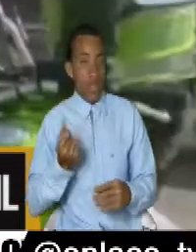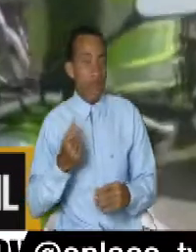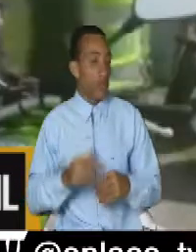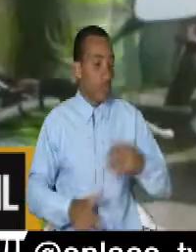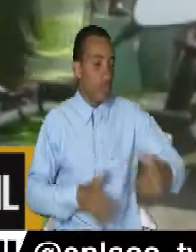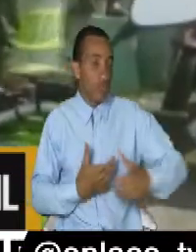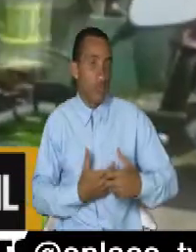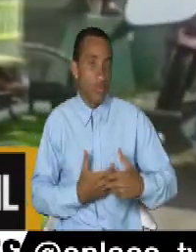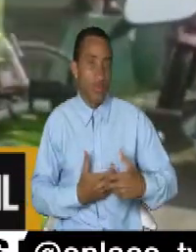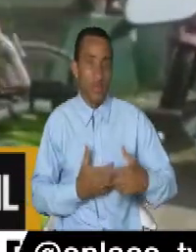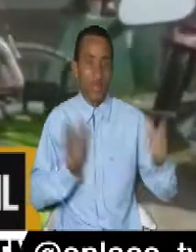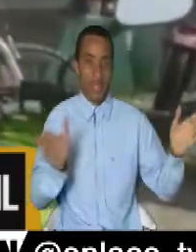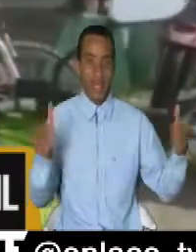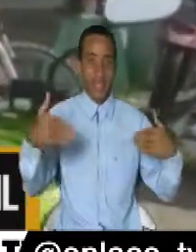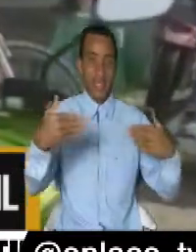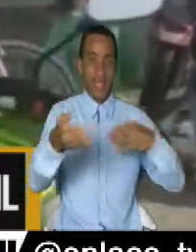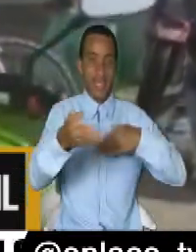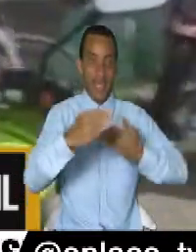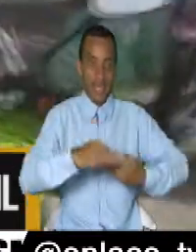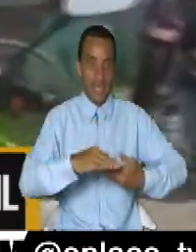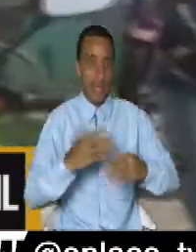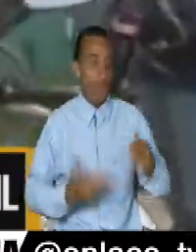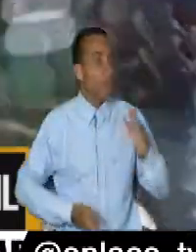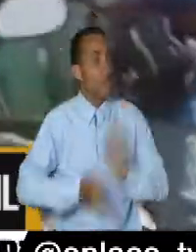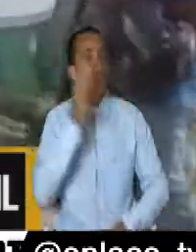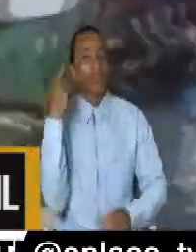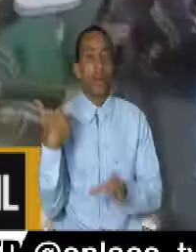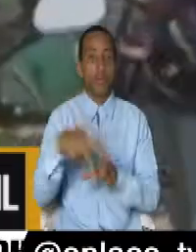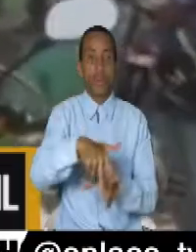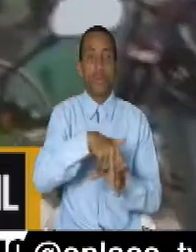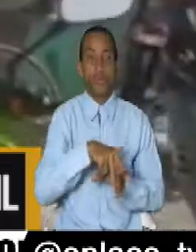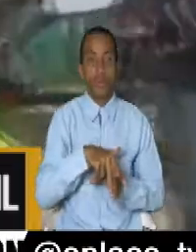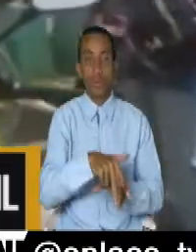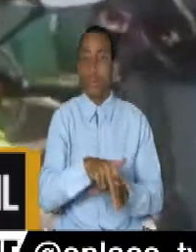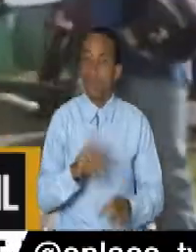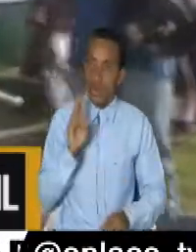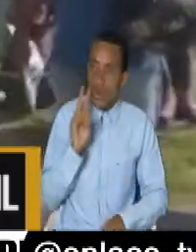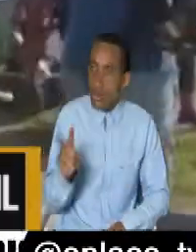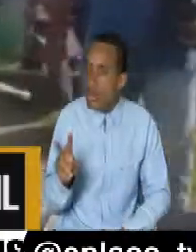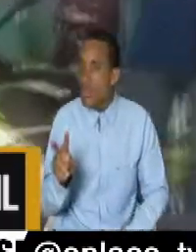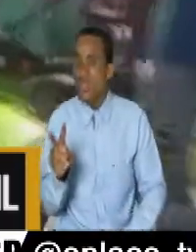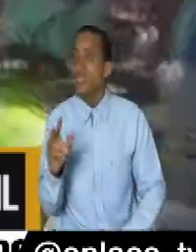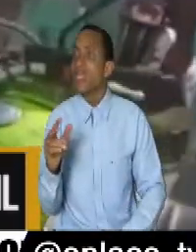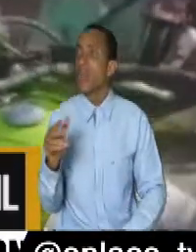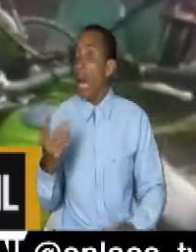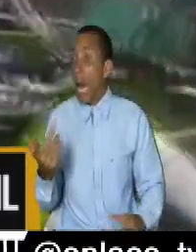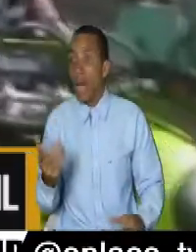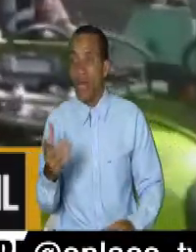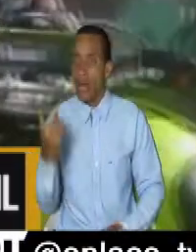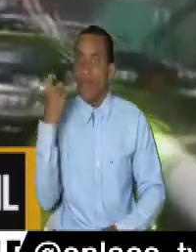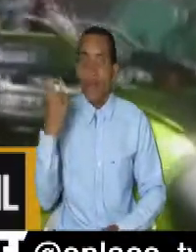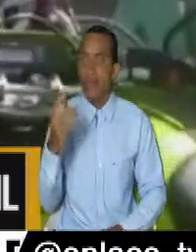mano, y cogí una moto y pum, se montó y se fue. Yo entré, corrí rápido, miré el local, vi que no faltaba el computador,